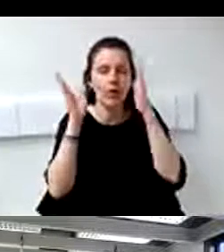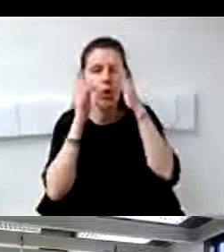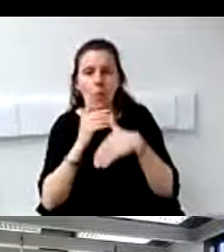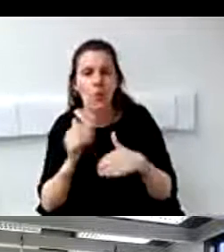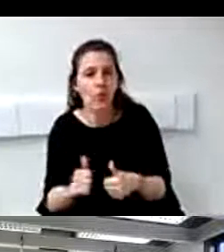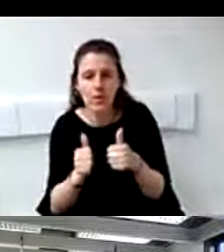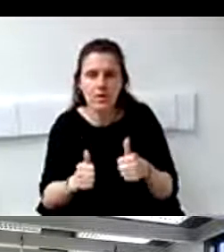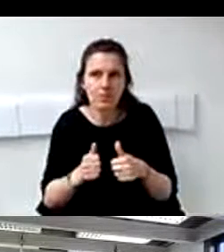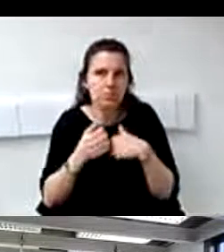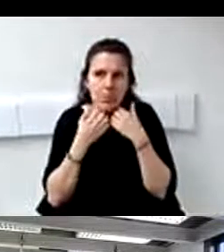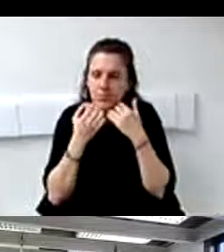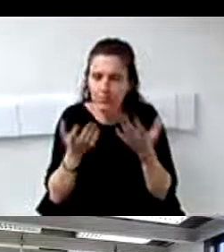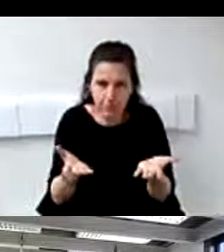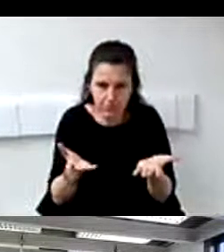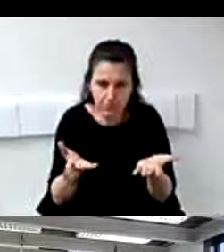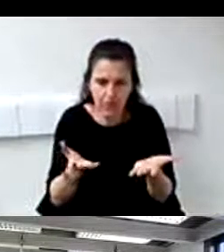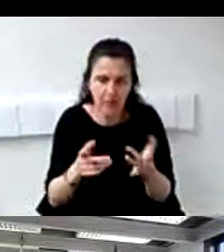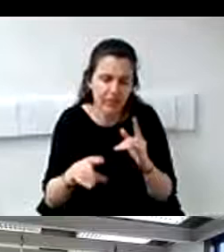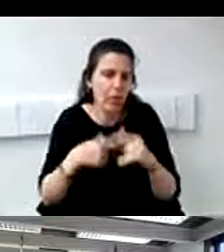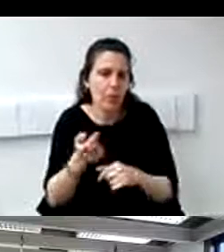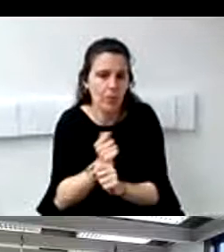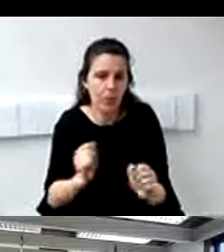por razones X,